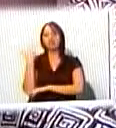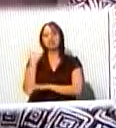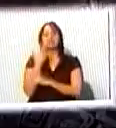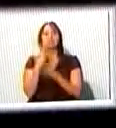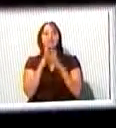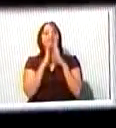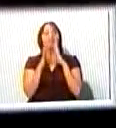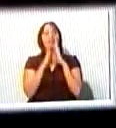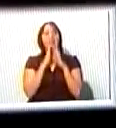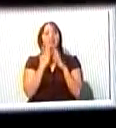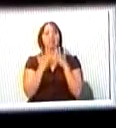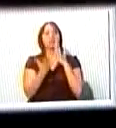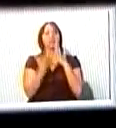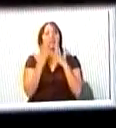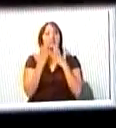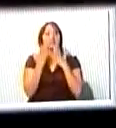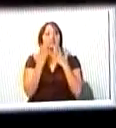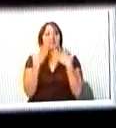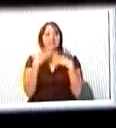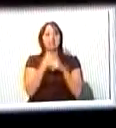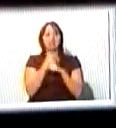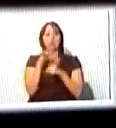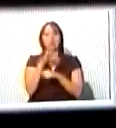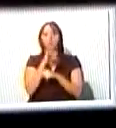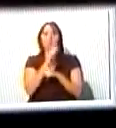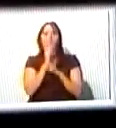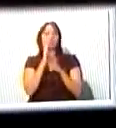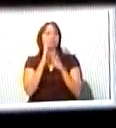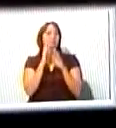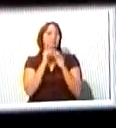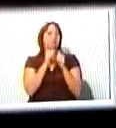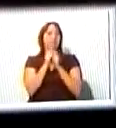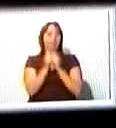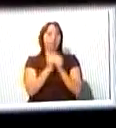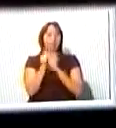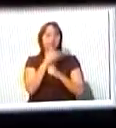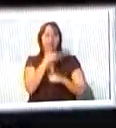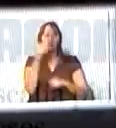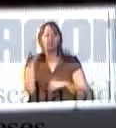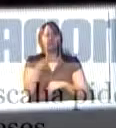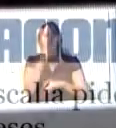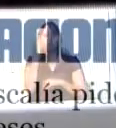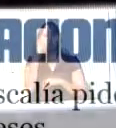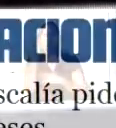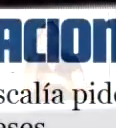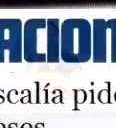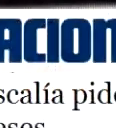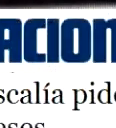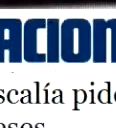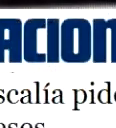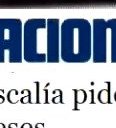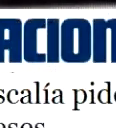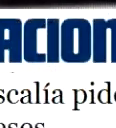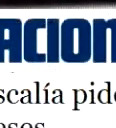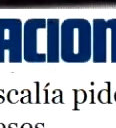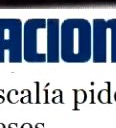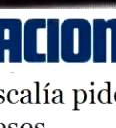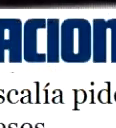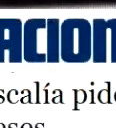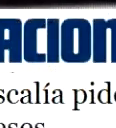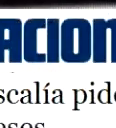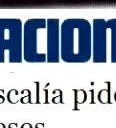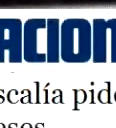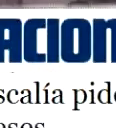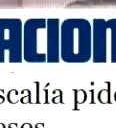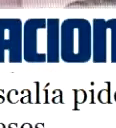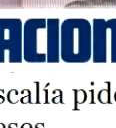de que prácticamente se estaba haciendo un deporte de que la mejor manera para ganarle un alcalde, ¿verdad?, la elección en diciembre era meterle una